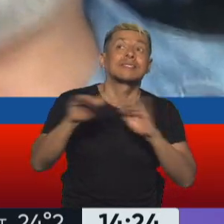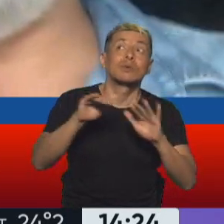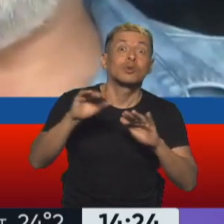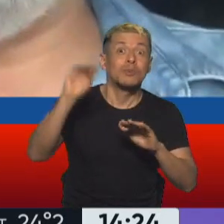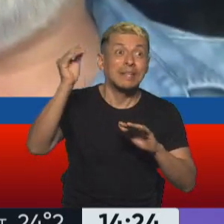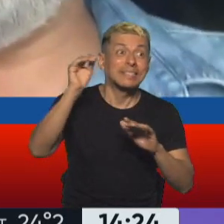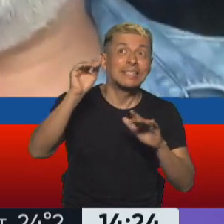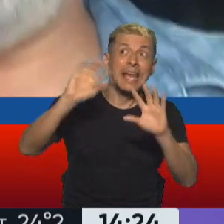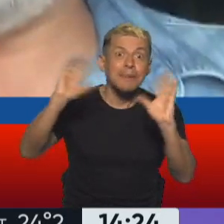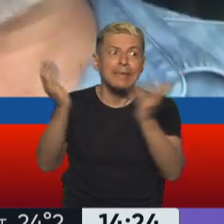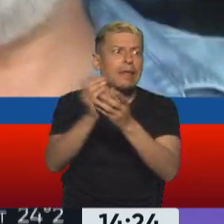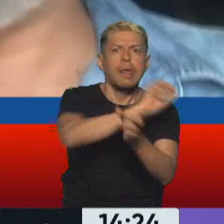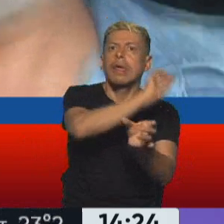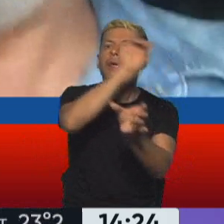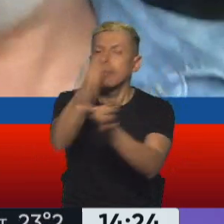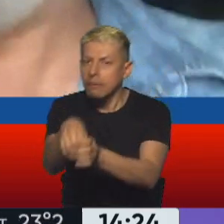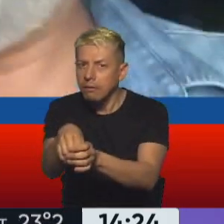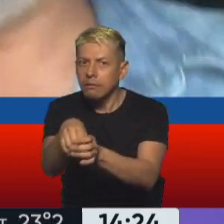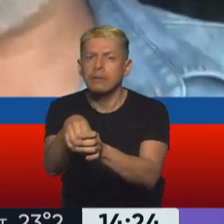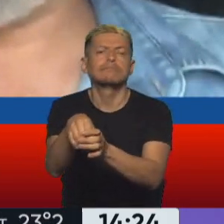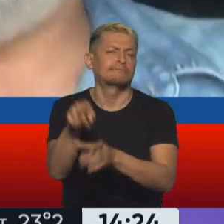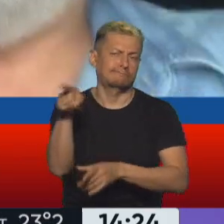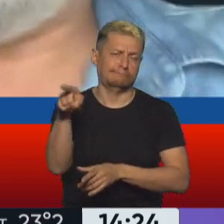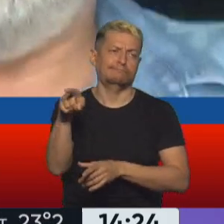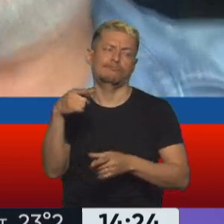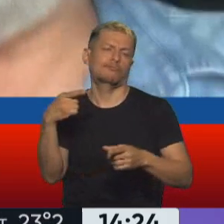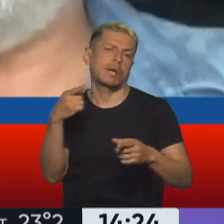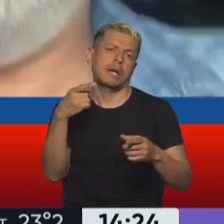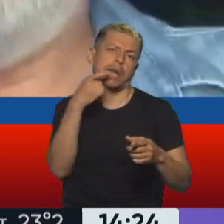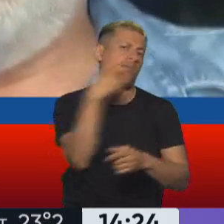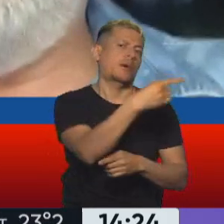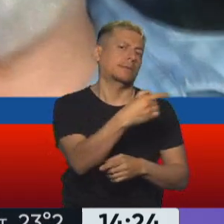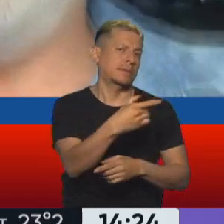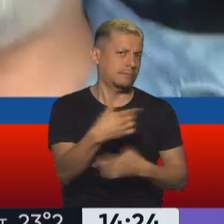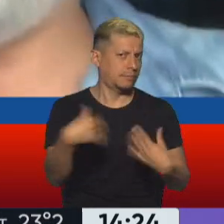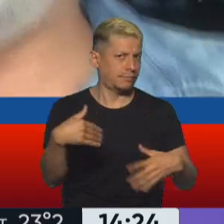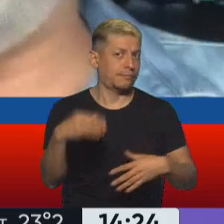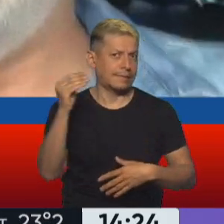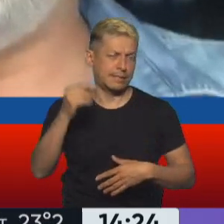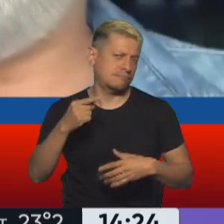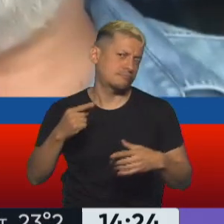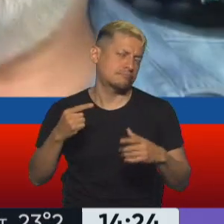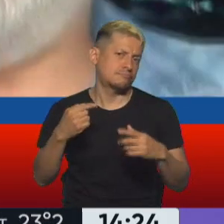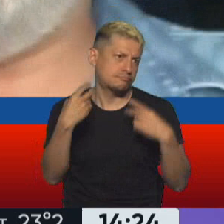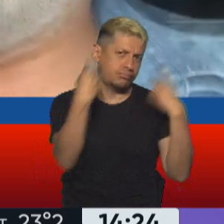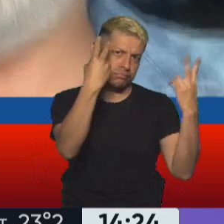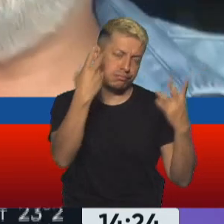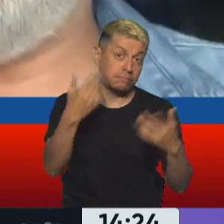ejemplo, habría una respuesta de fuerza de Brasil, lo que es un tanto cuanto